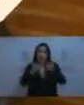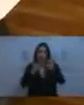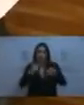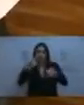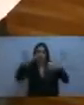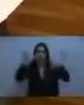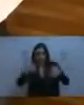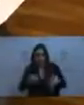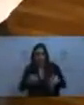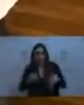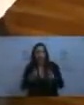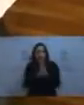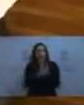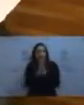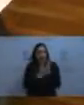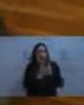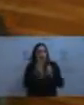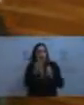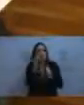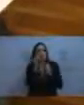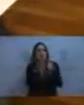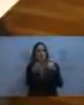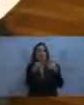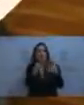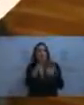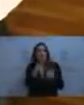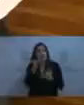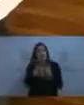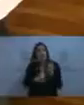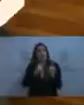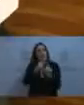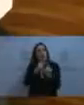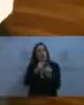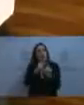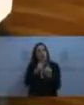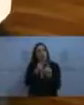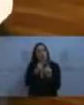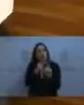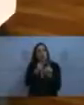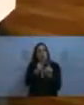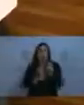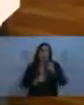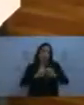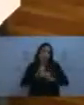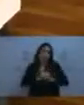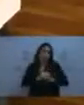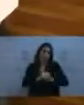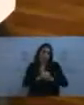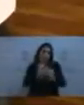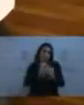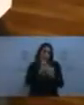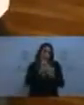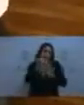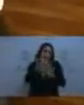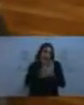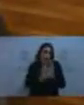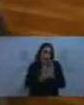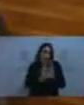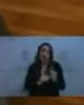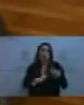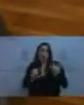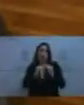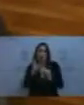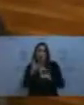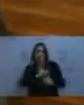objetivado, esté motivado y sea transparente. Y para dar un cumplimiento de la misma forma a los principios de igualdad, mérito,